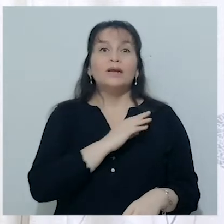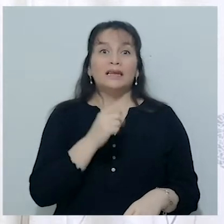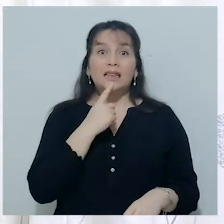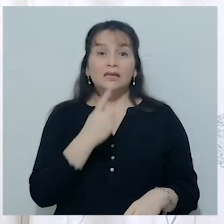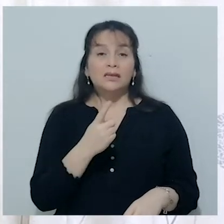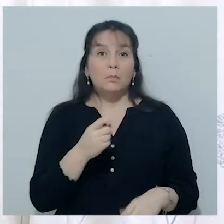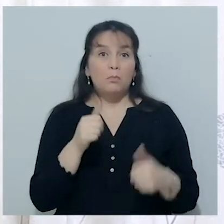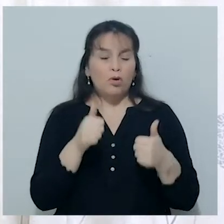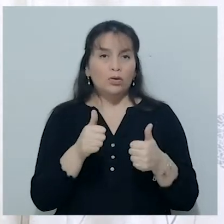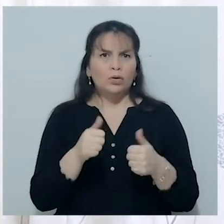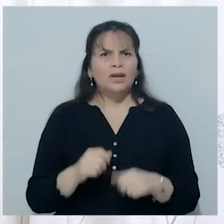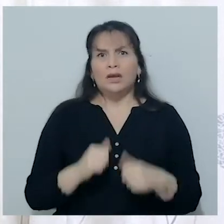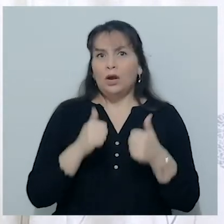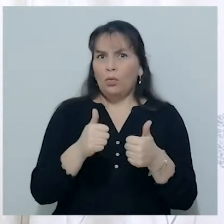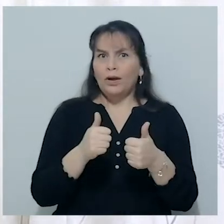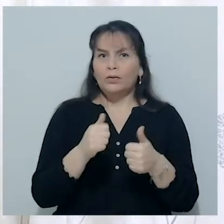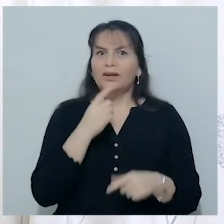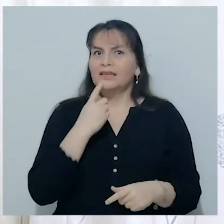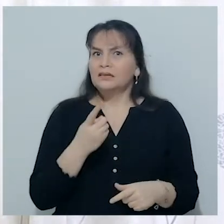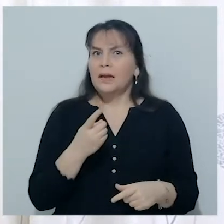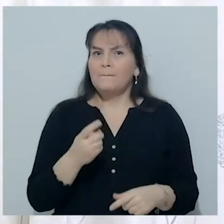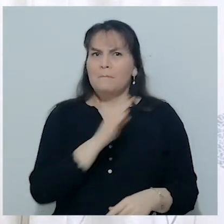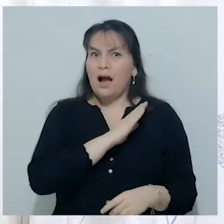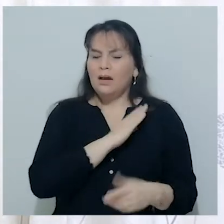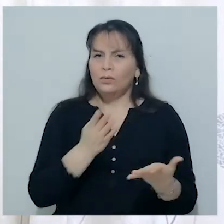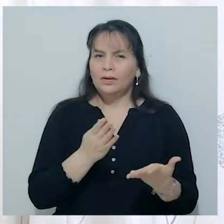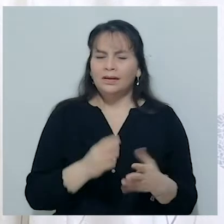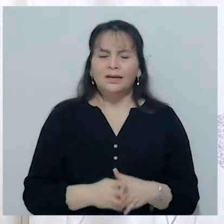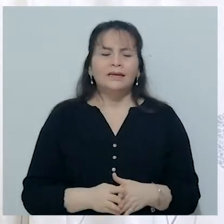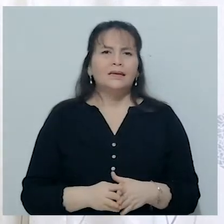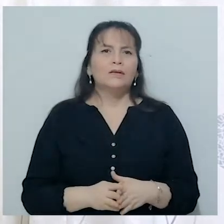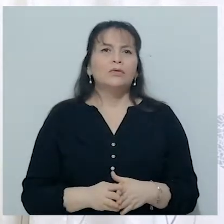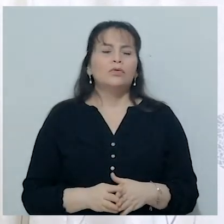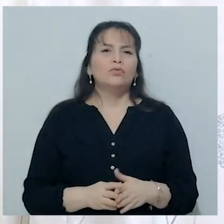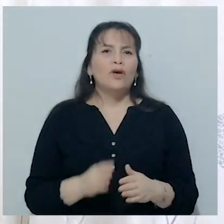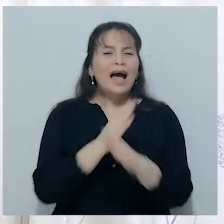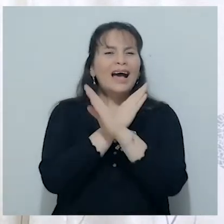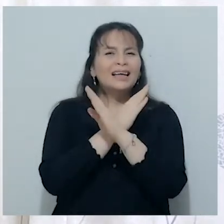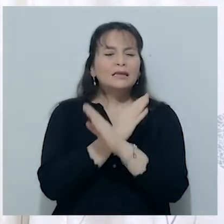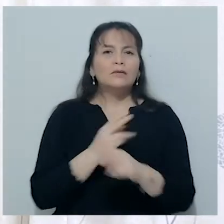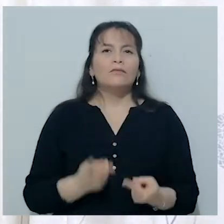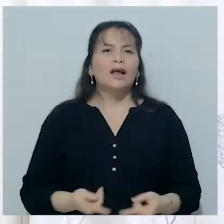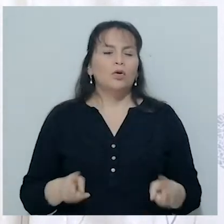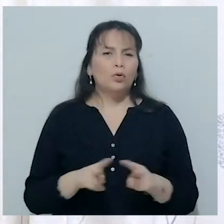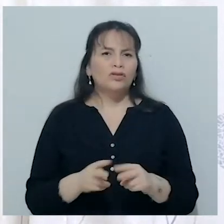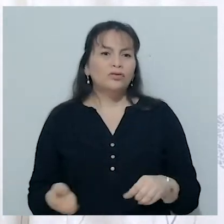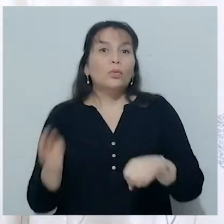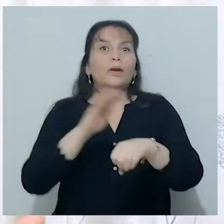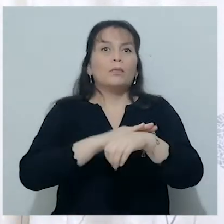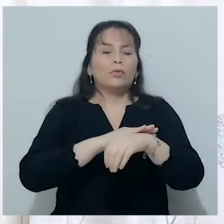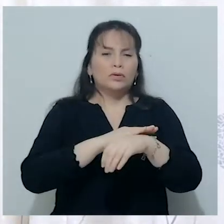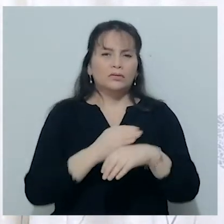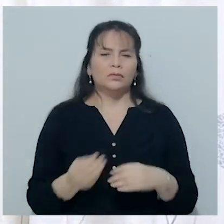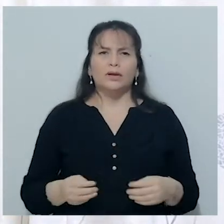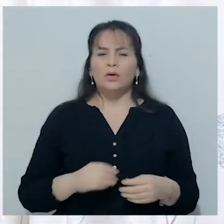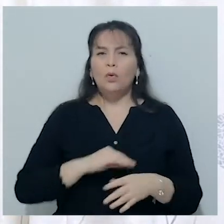bueno llaman malo. Se ha trastocado los valores, los antivalores están comenzando a